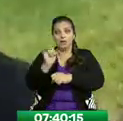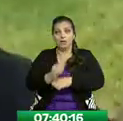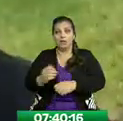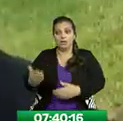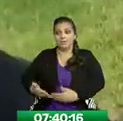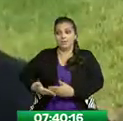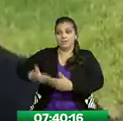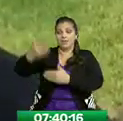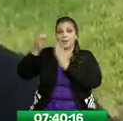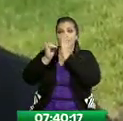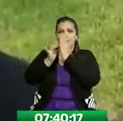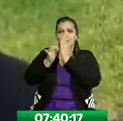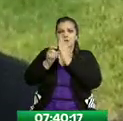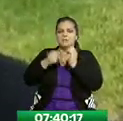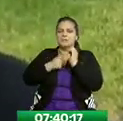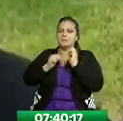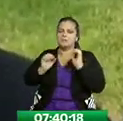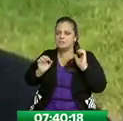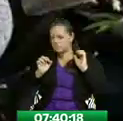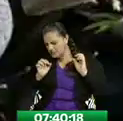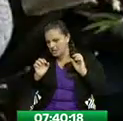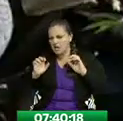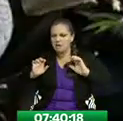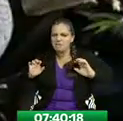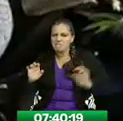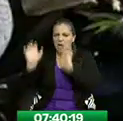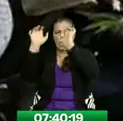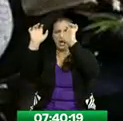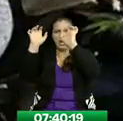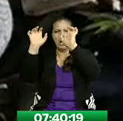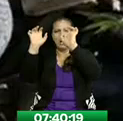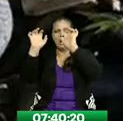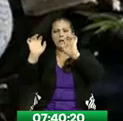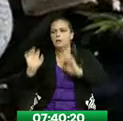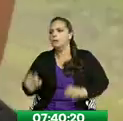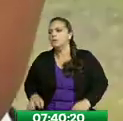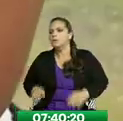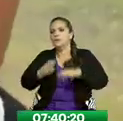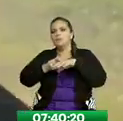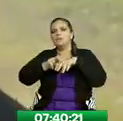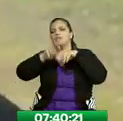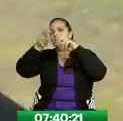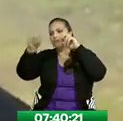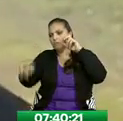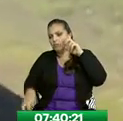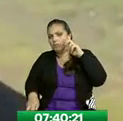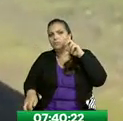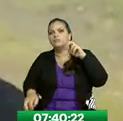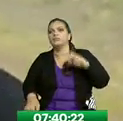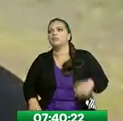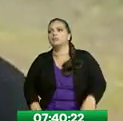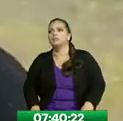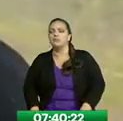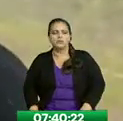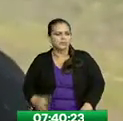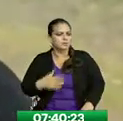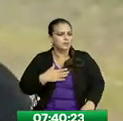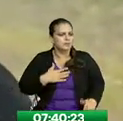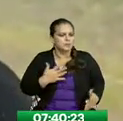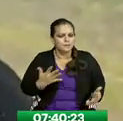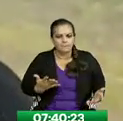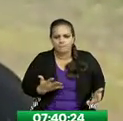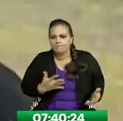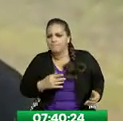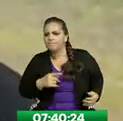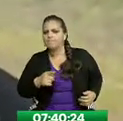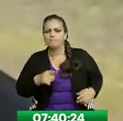misma tranquilidad empezó a sacar del carro a sus primos y compañeros en una actitud heroica. Yo dejé la mochila y después me fui a ayudar a los